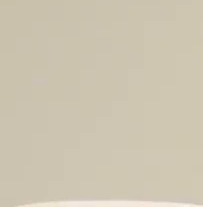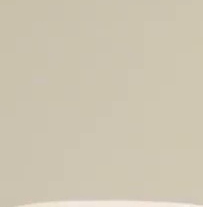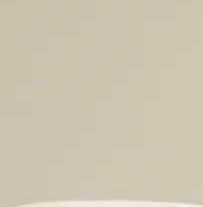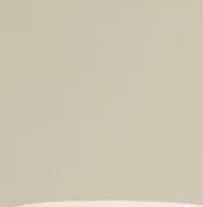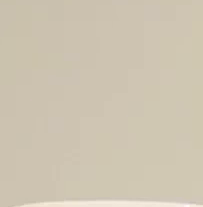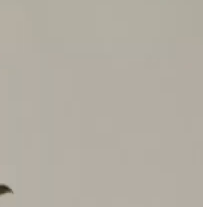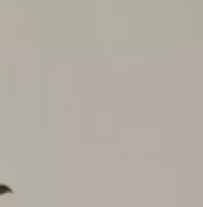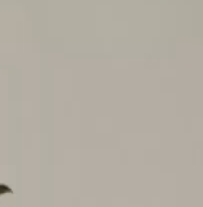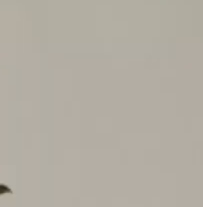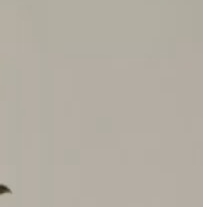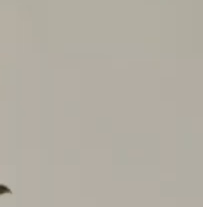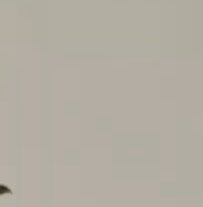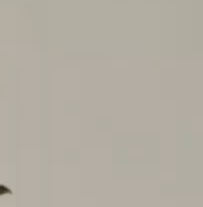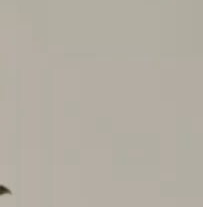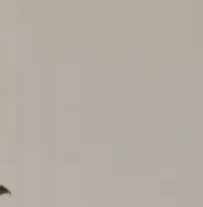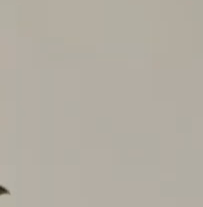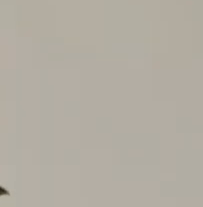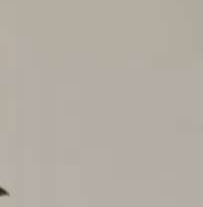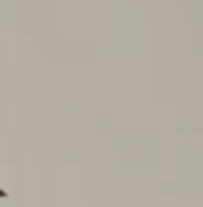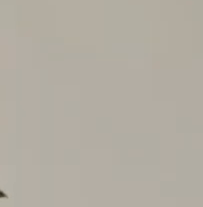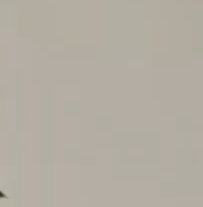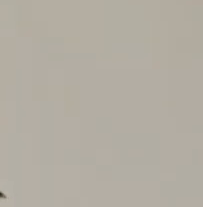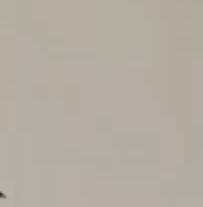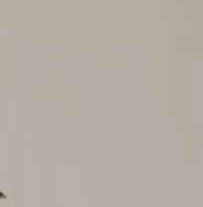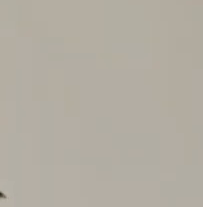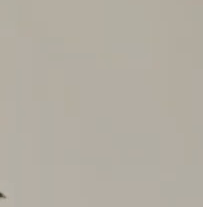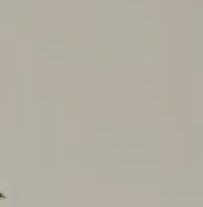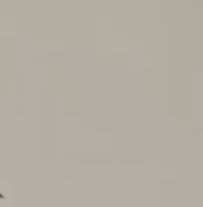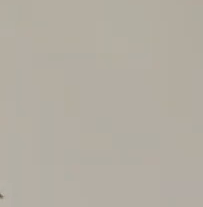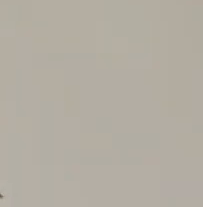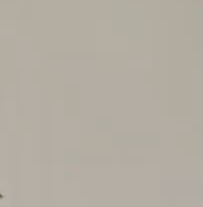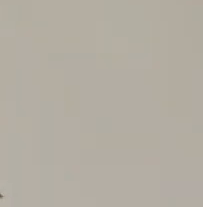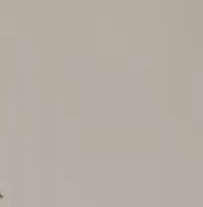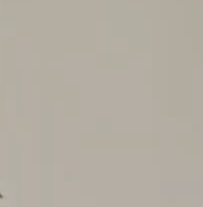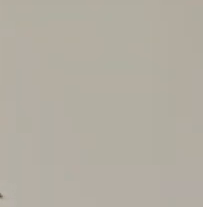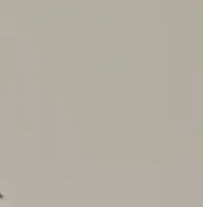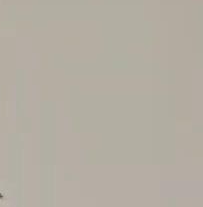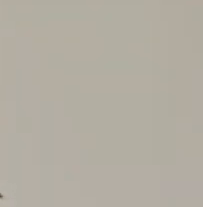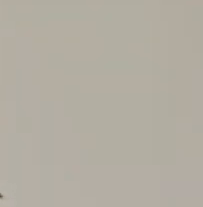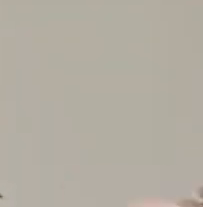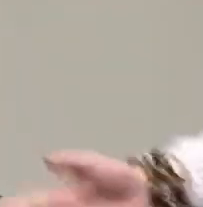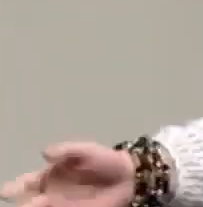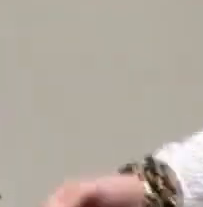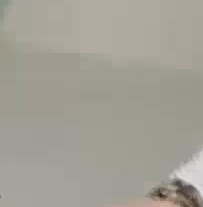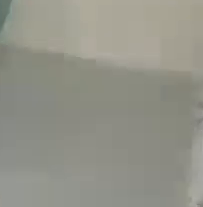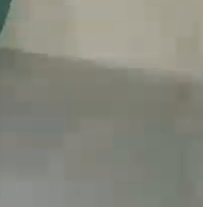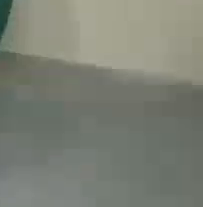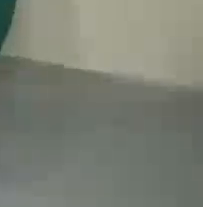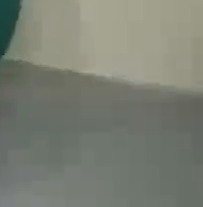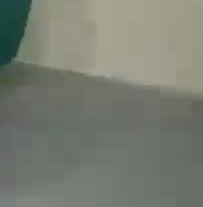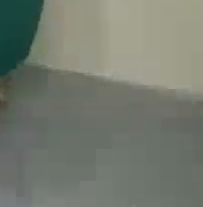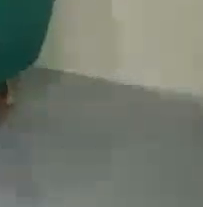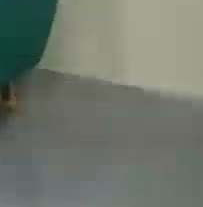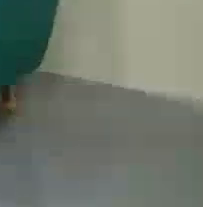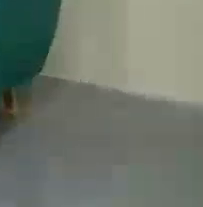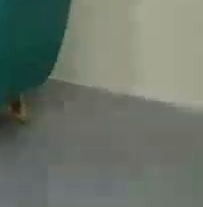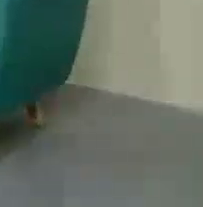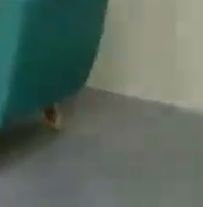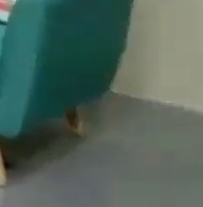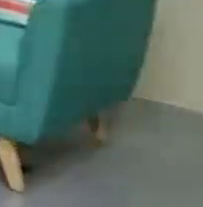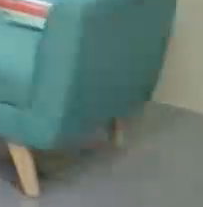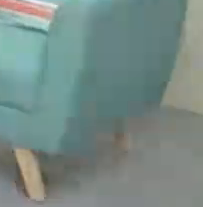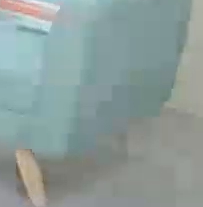y sobrepeso. Recuerde, 8 en punto de la mañana, a través de 13 Costa Rica Televisión. Los esperamos. Sin